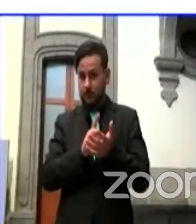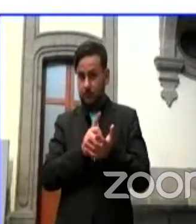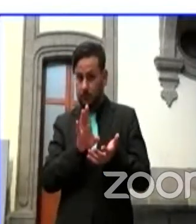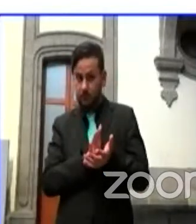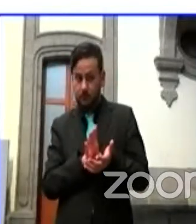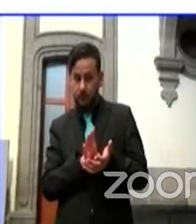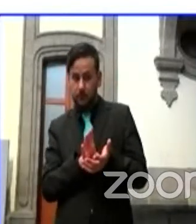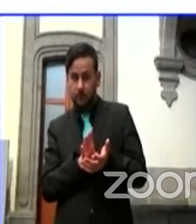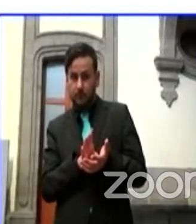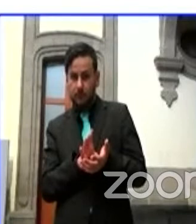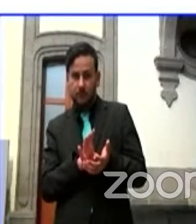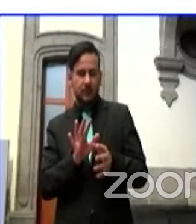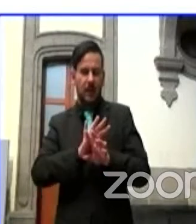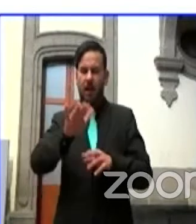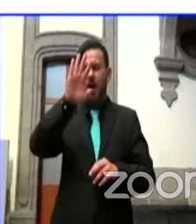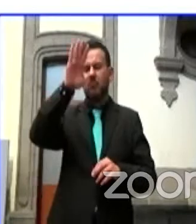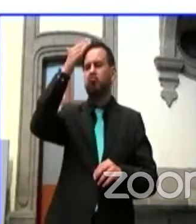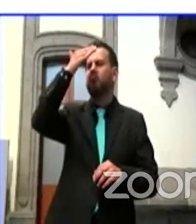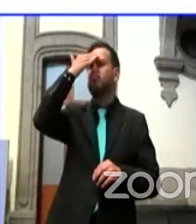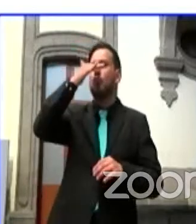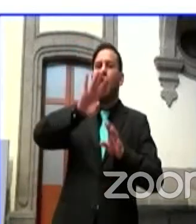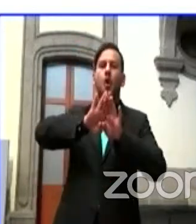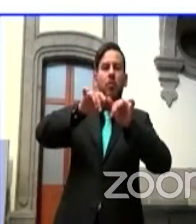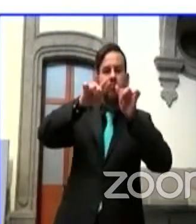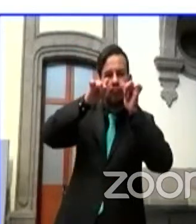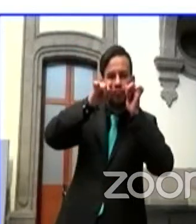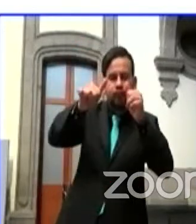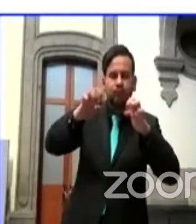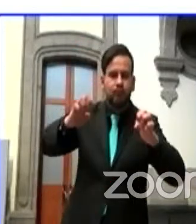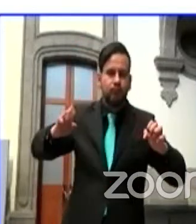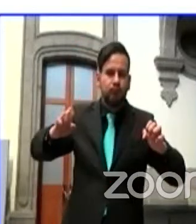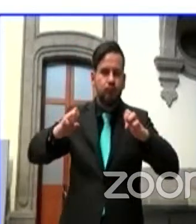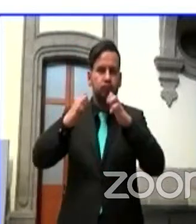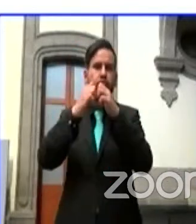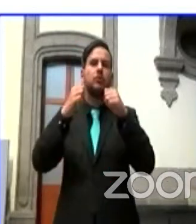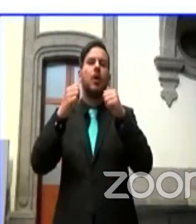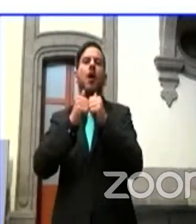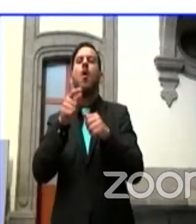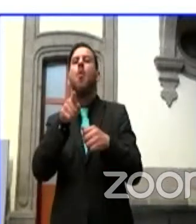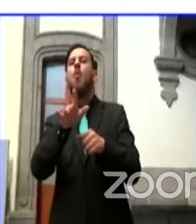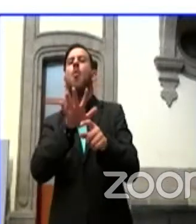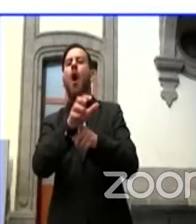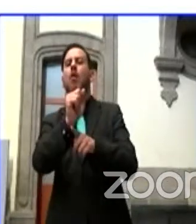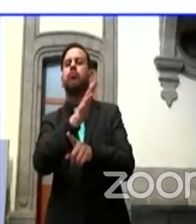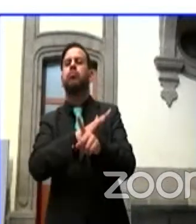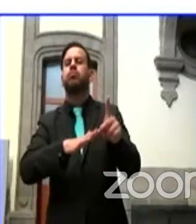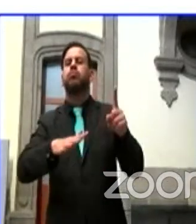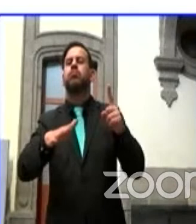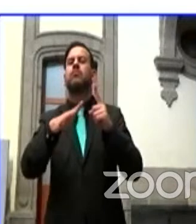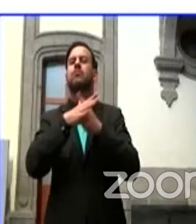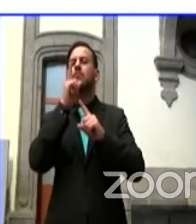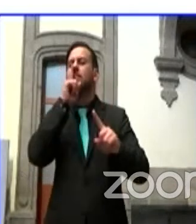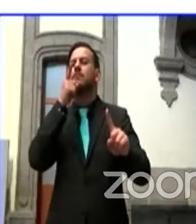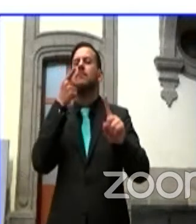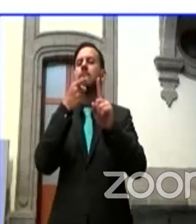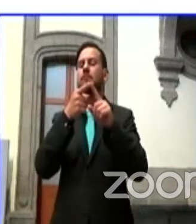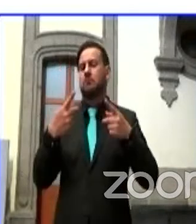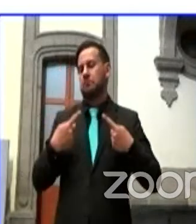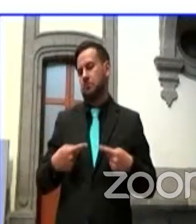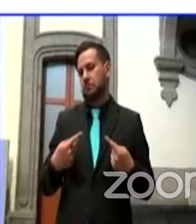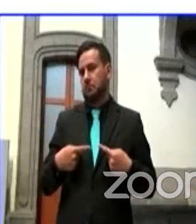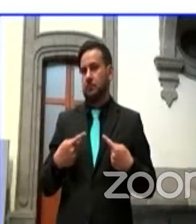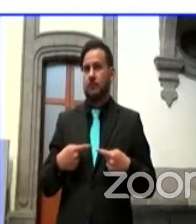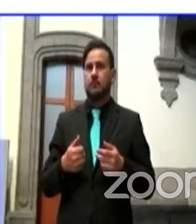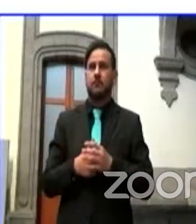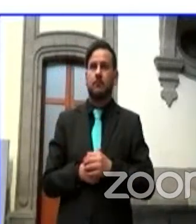discapacidad, ya sabe cómo atender la emergencia considerando la condición específica de vida de la persona.